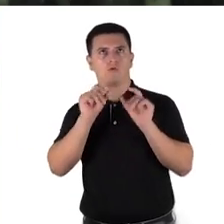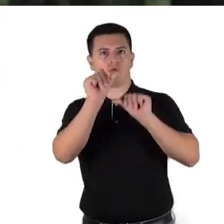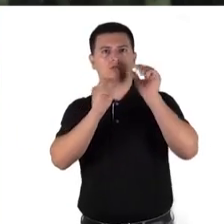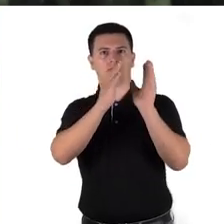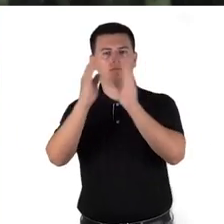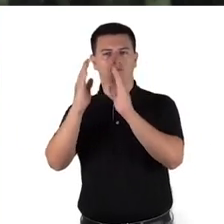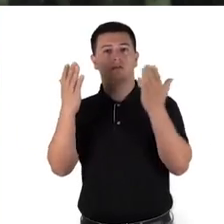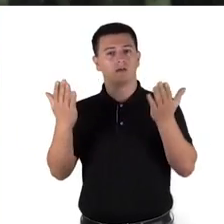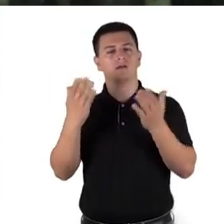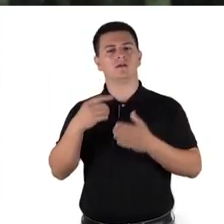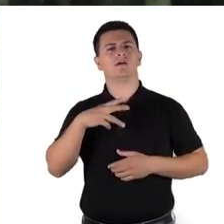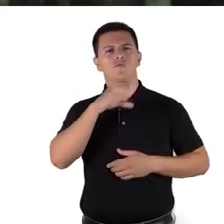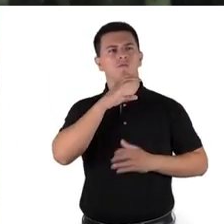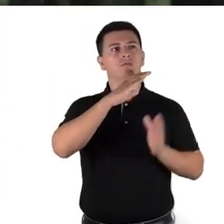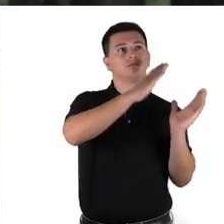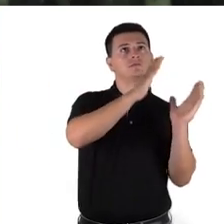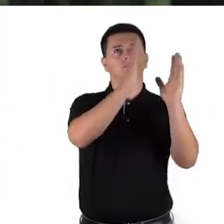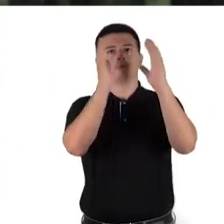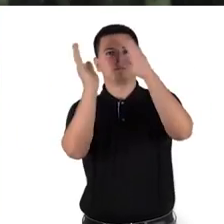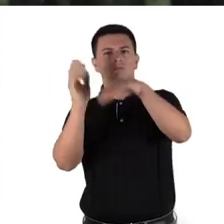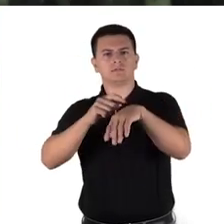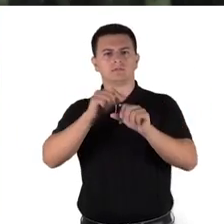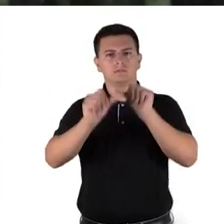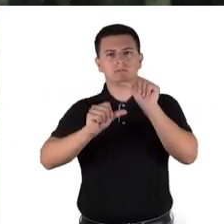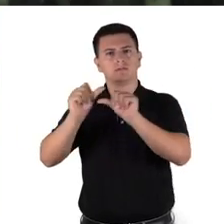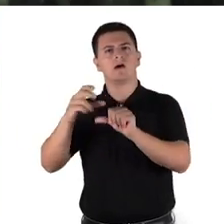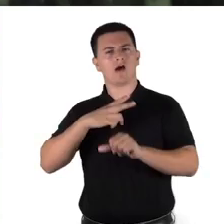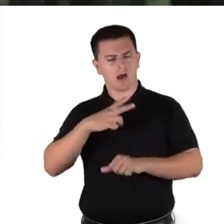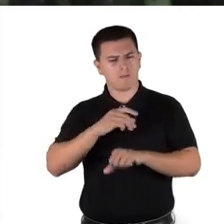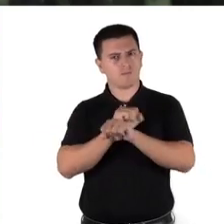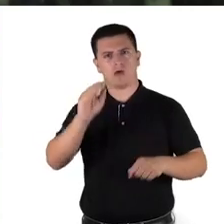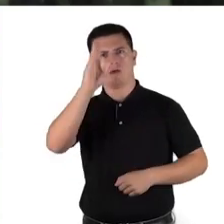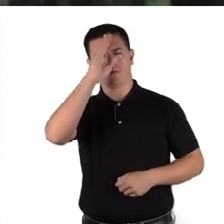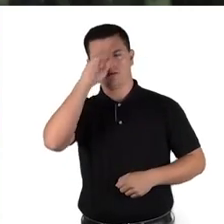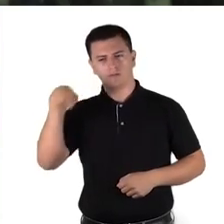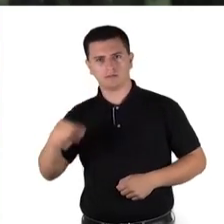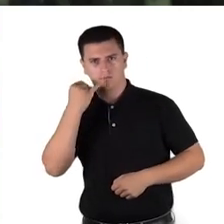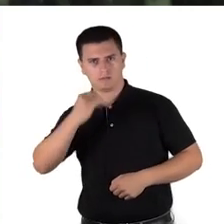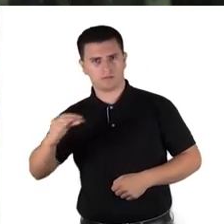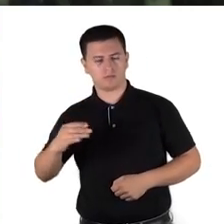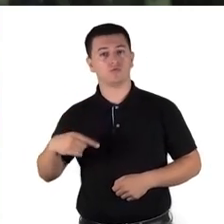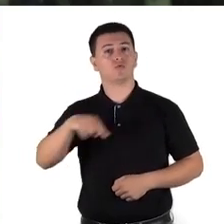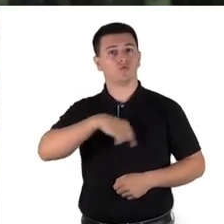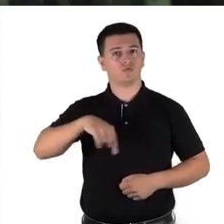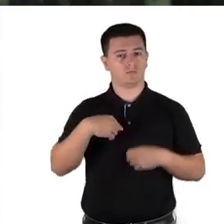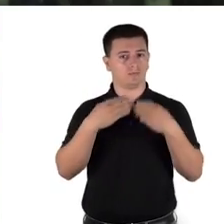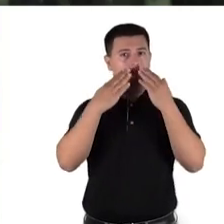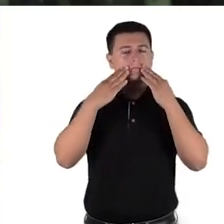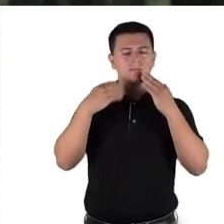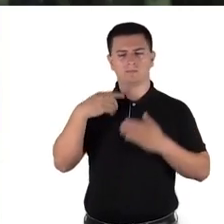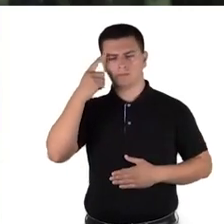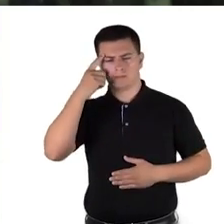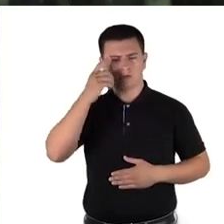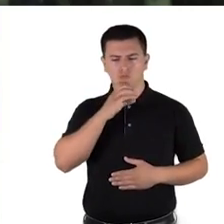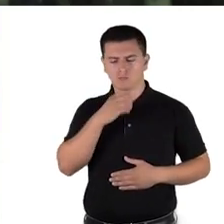el día. Y ahí es importante entender que durante esa rutina hay muchísimas oportunidades de aprendizaje para los niños, donde nosotros los